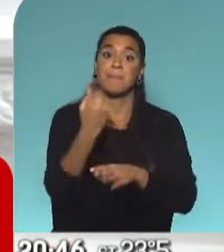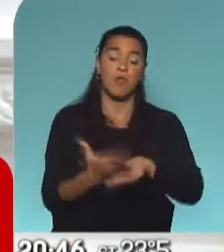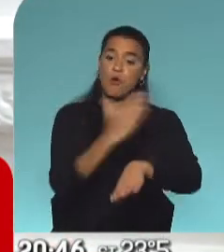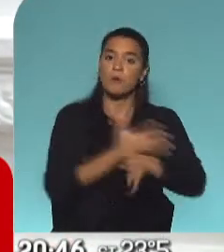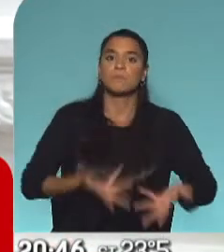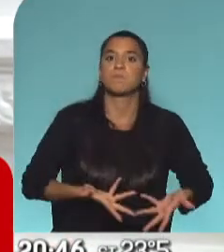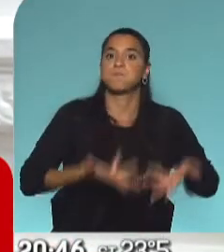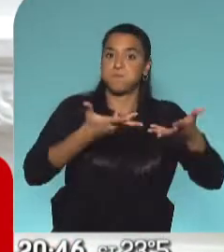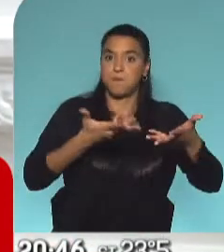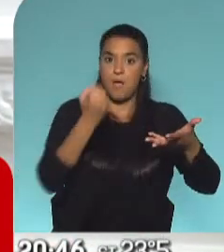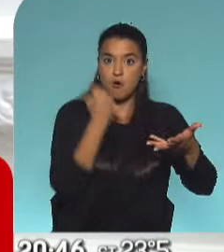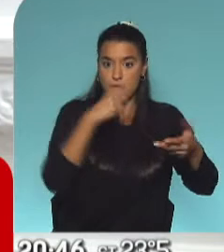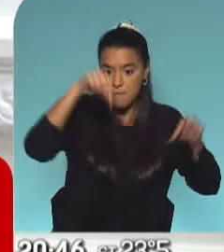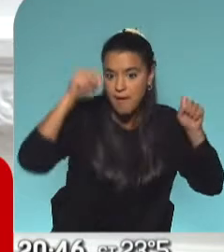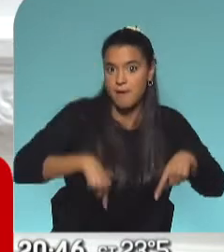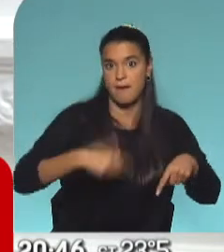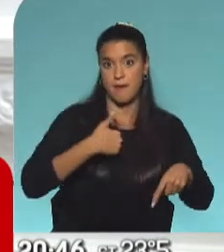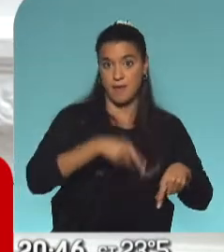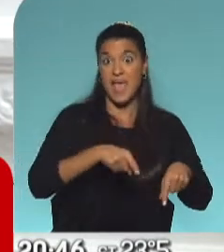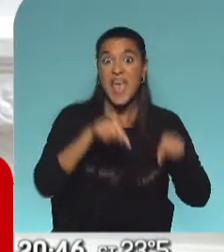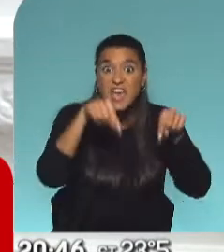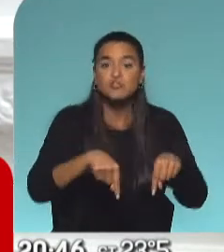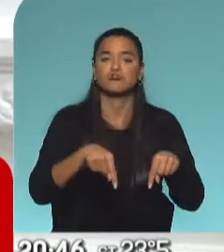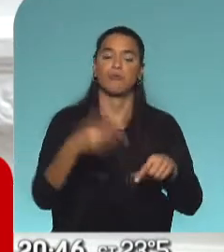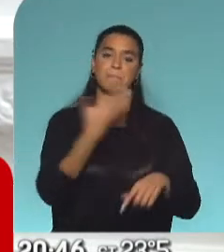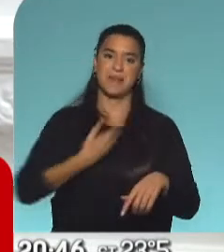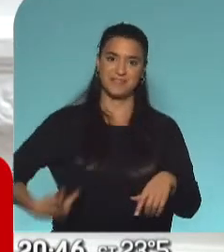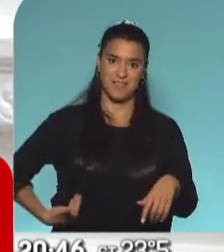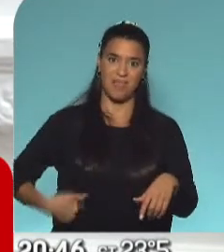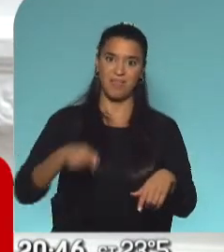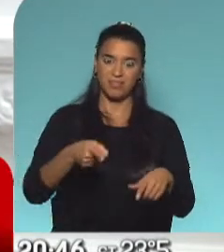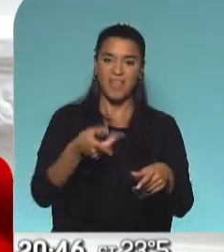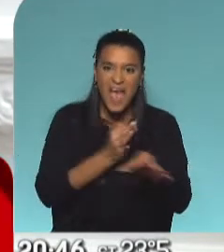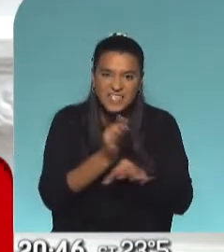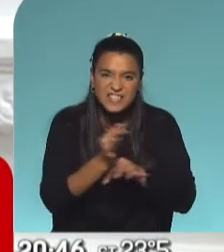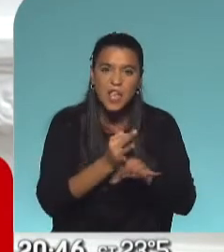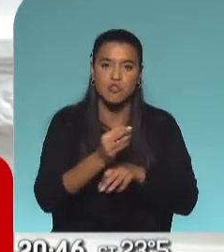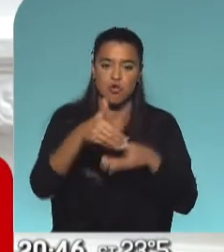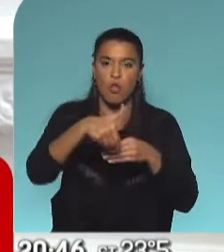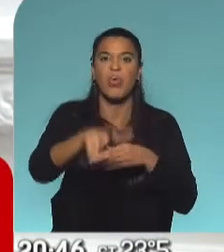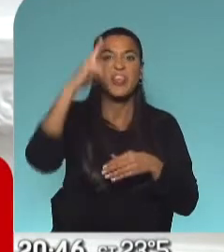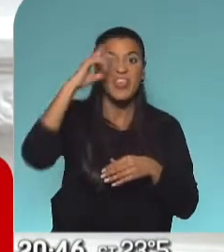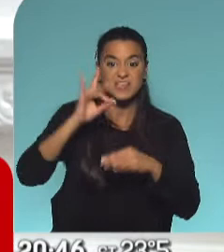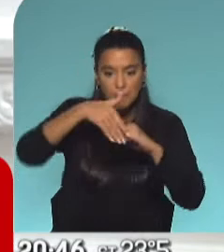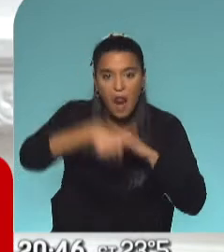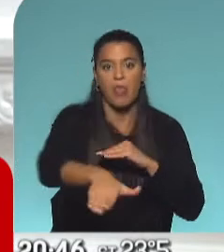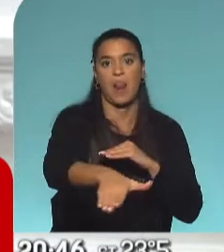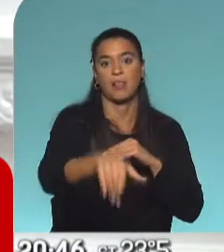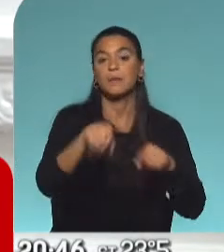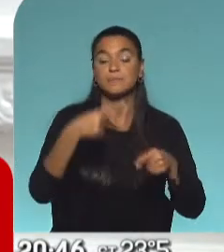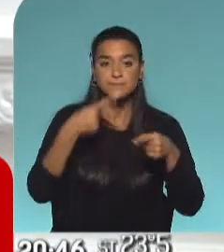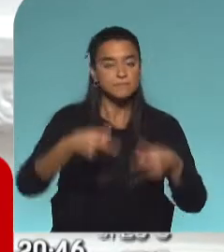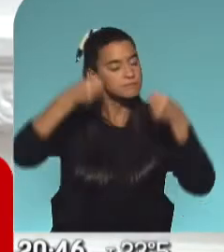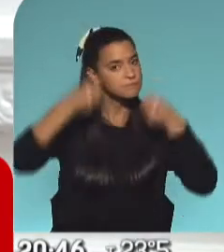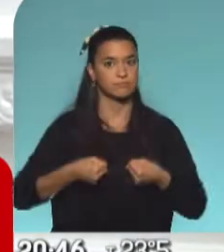fue la docencia que hizo nuestro presidente desde el 10 de diciembre en adelante, de decir con